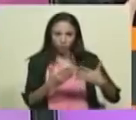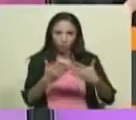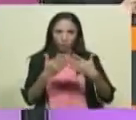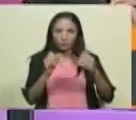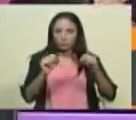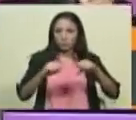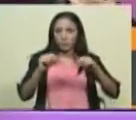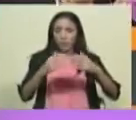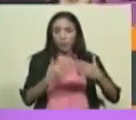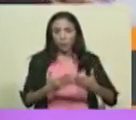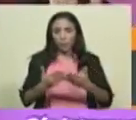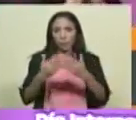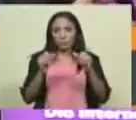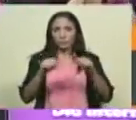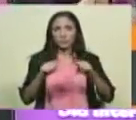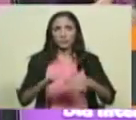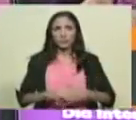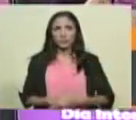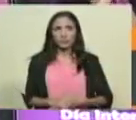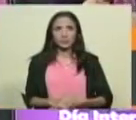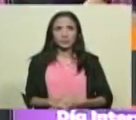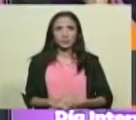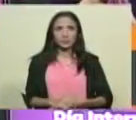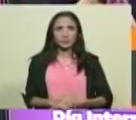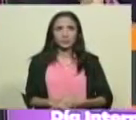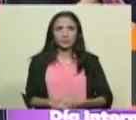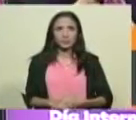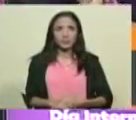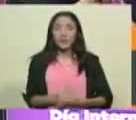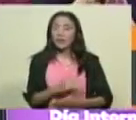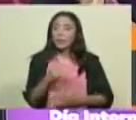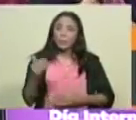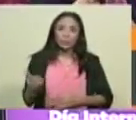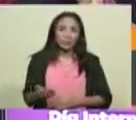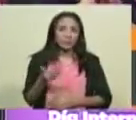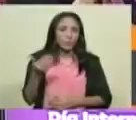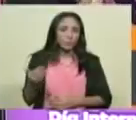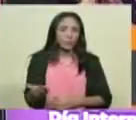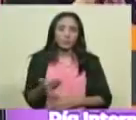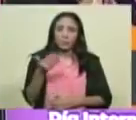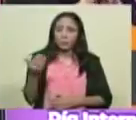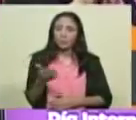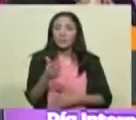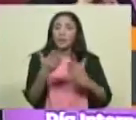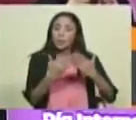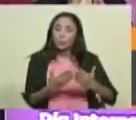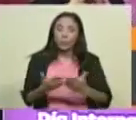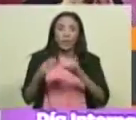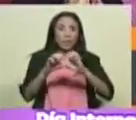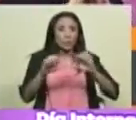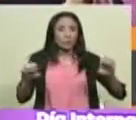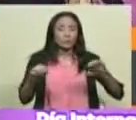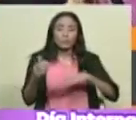está, están estudiando. Muchísimas gracias, presidente. Lo más importante, tienen su escuela garantizada.